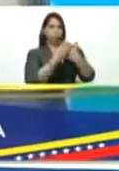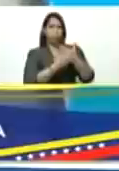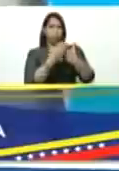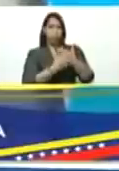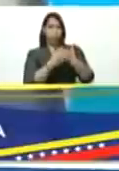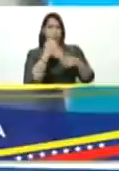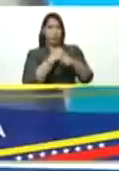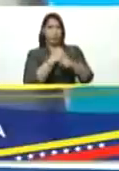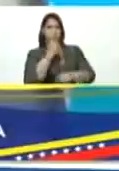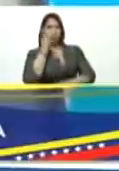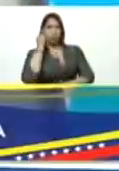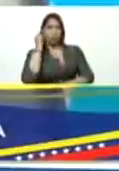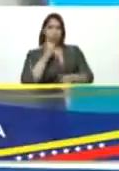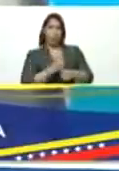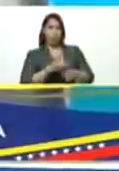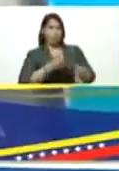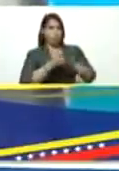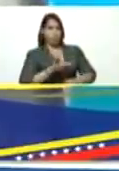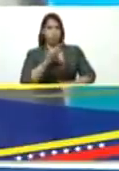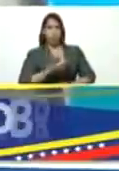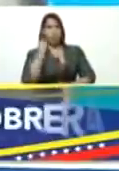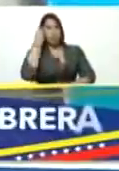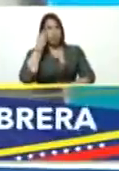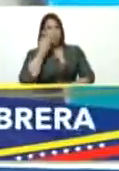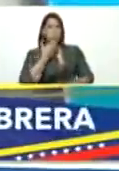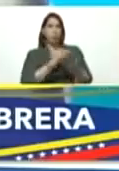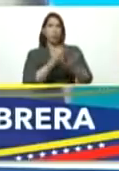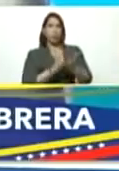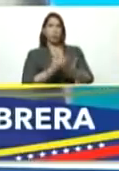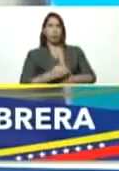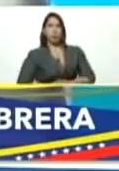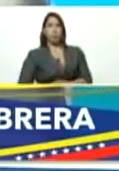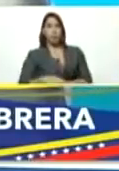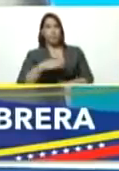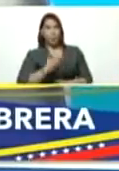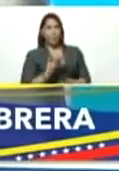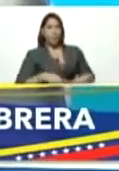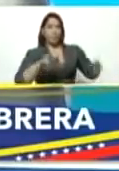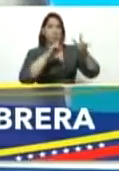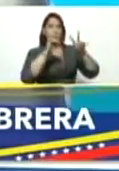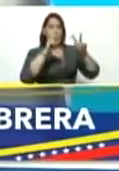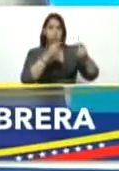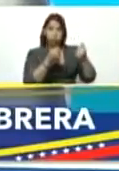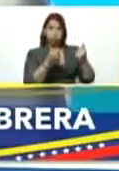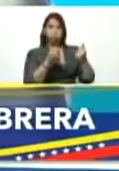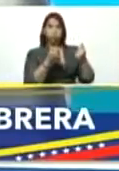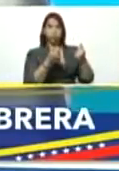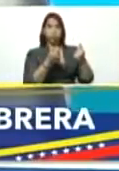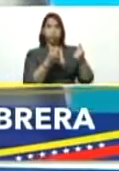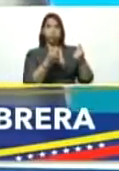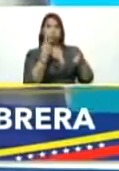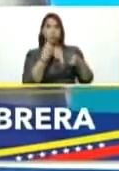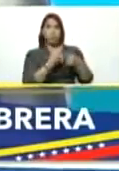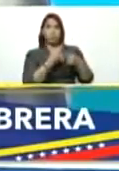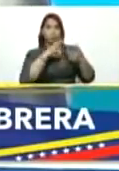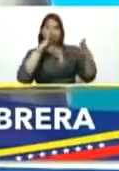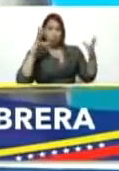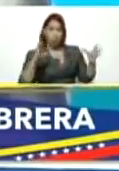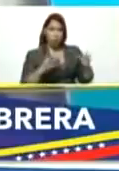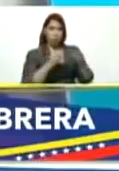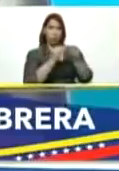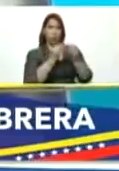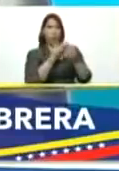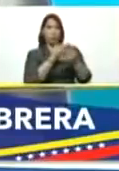es muy pertinente así que yo creo que es una propuesta que podemos valorarla financieramente pero que conceptualmente es